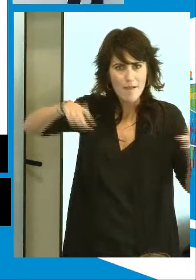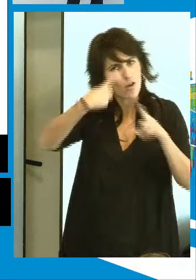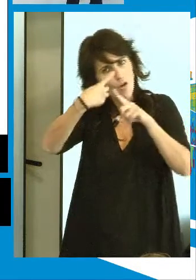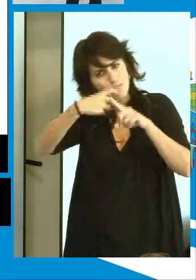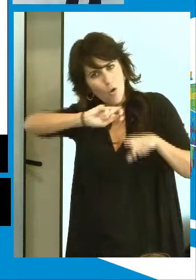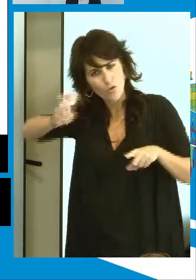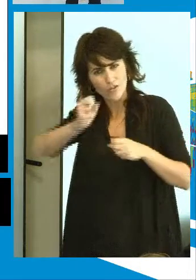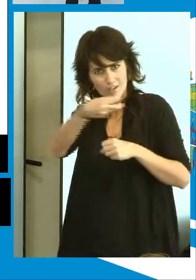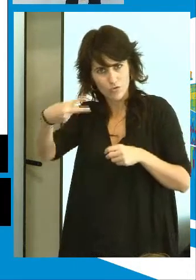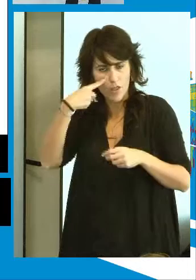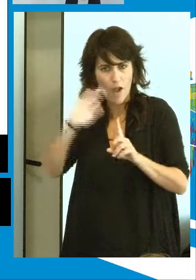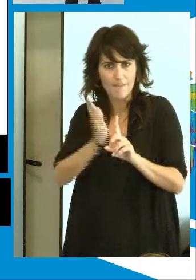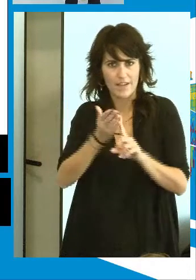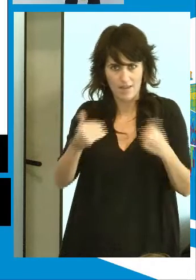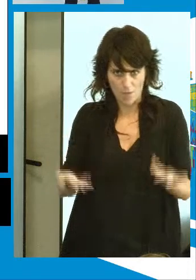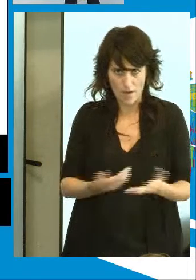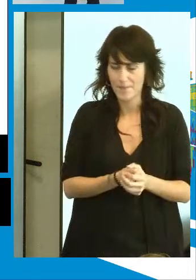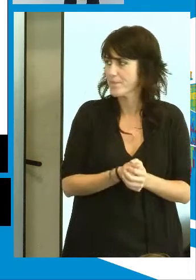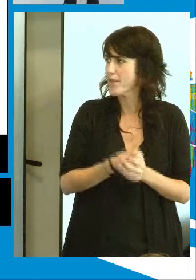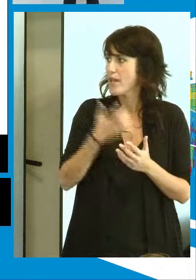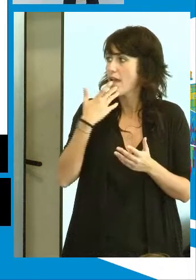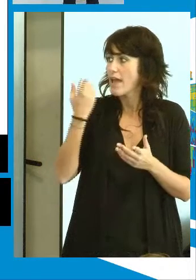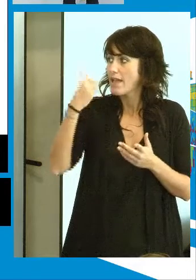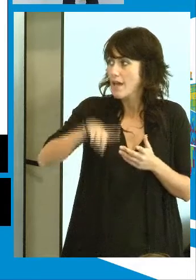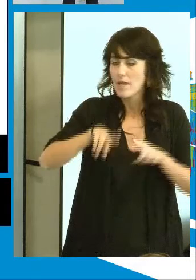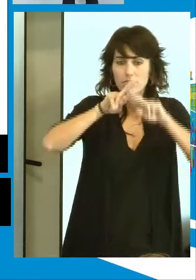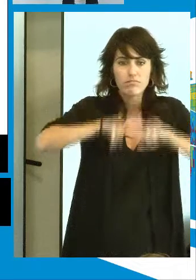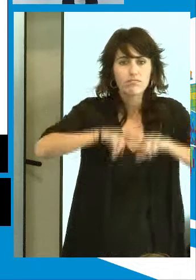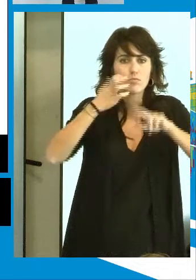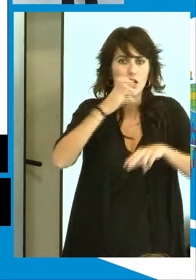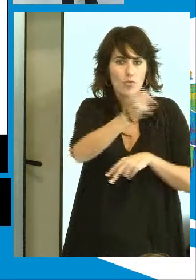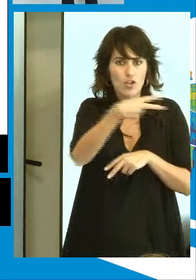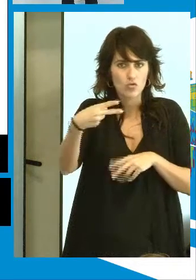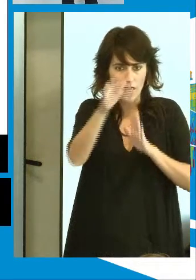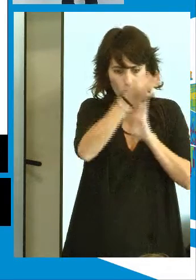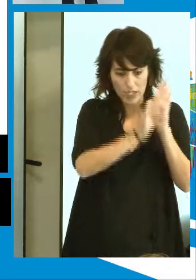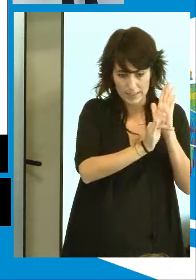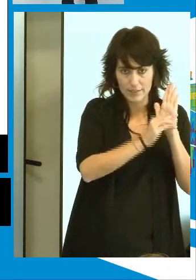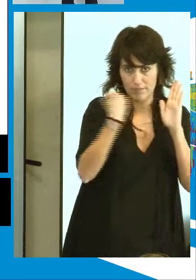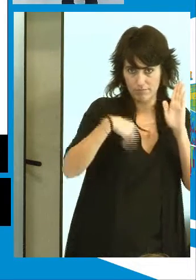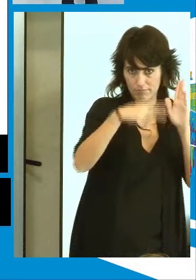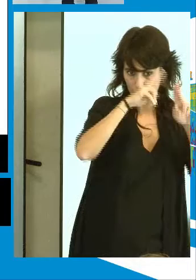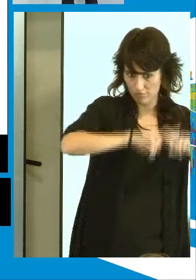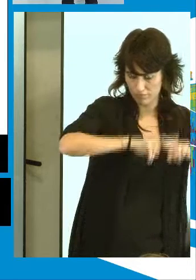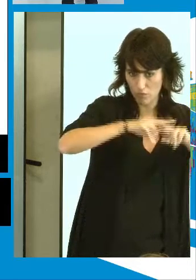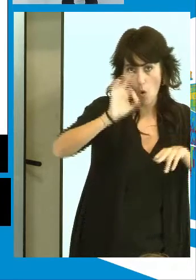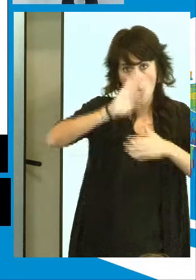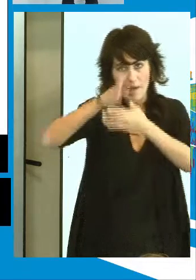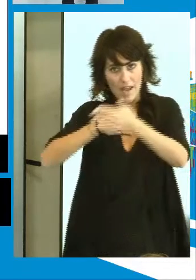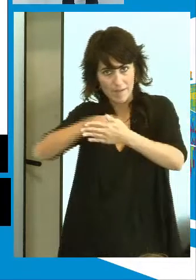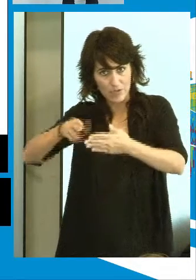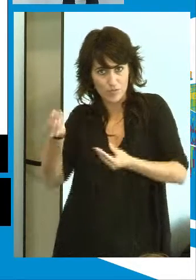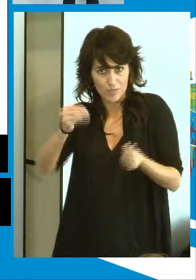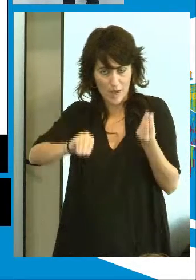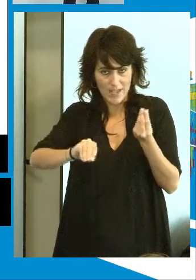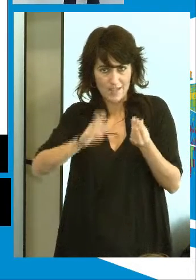test. Luego se analizarían tanto los resultados de los test como estos parámetros adicionales, como el tiempo que ha tardado